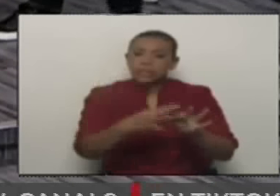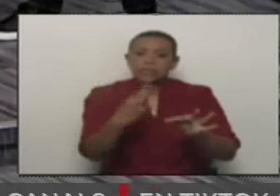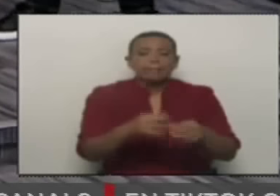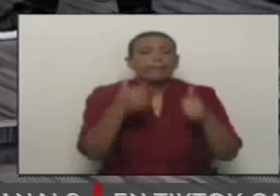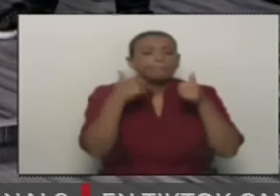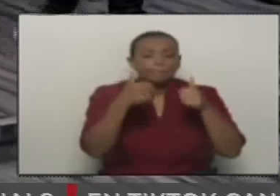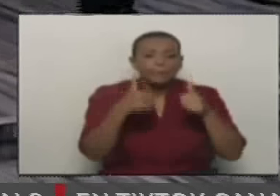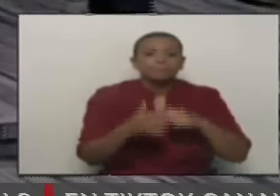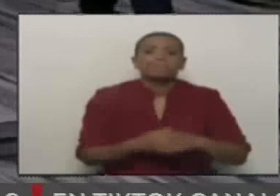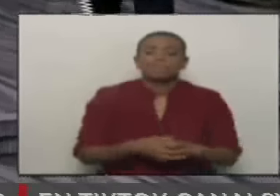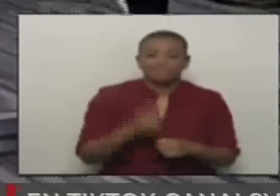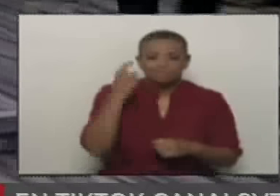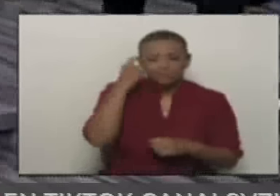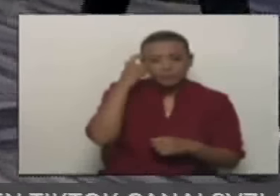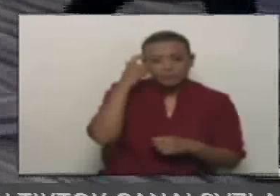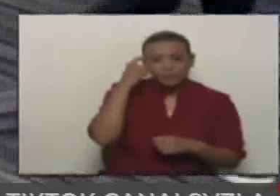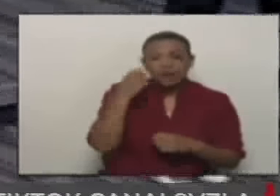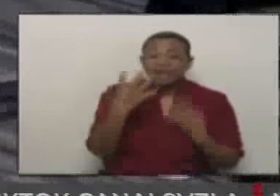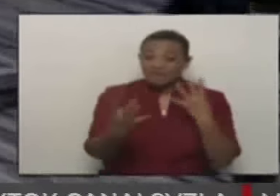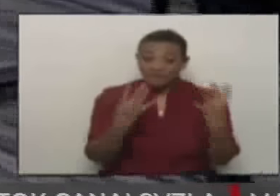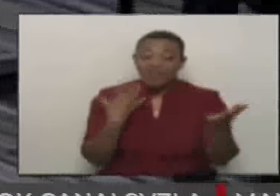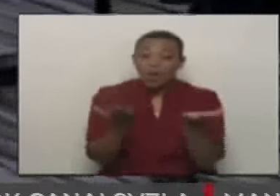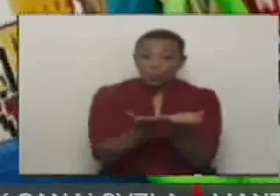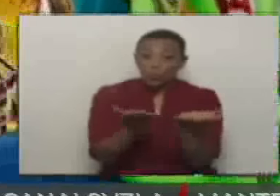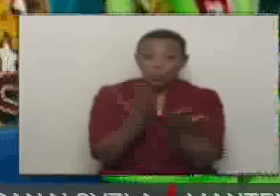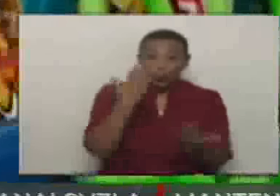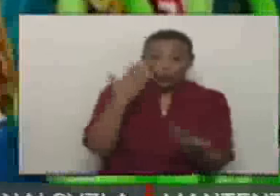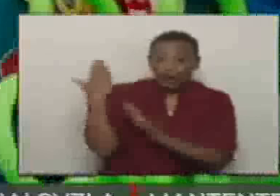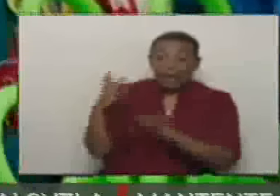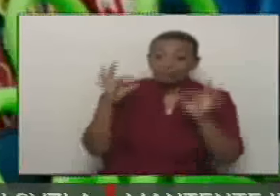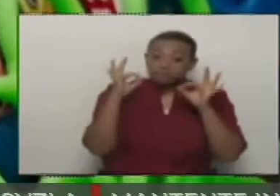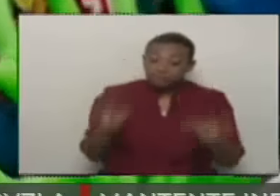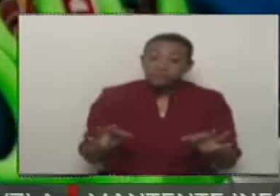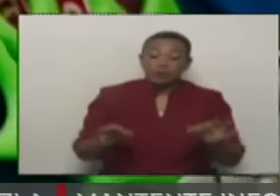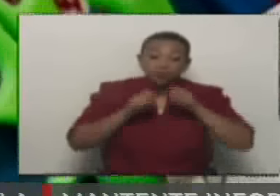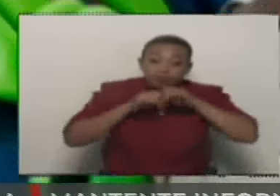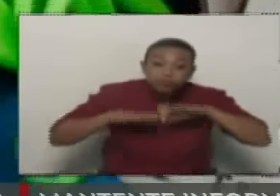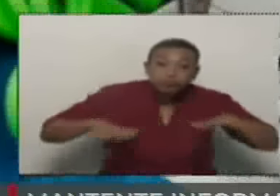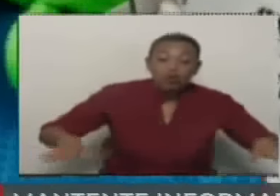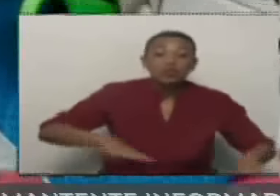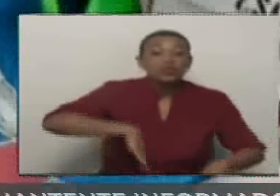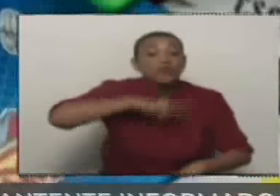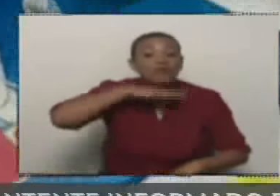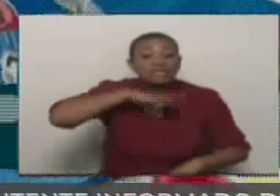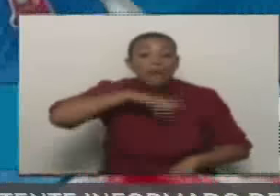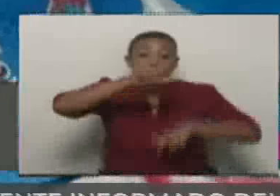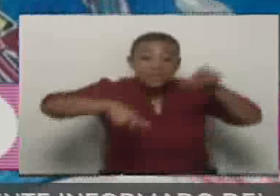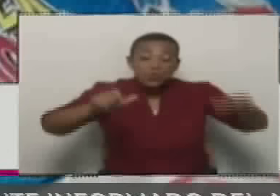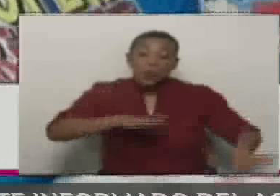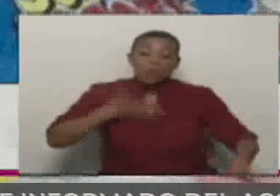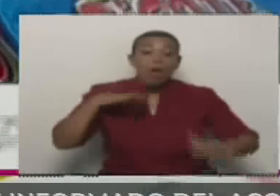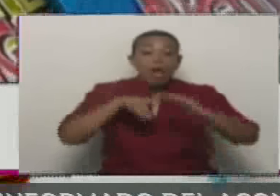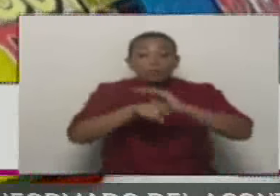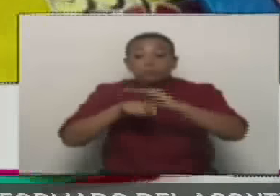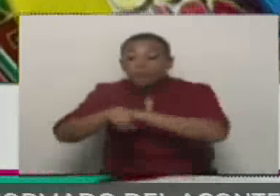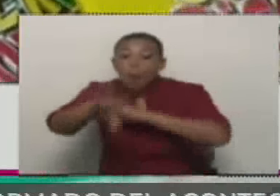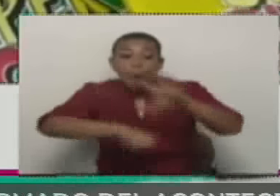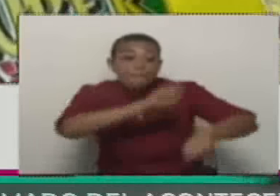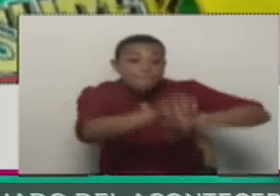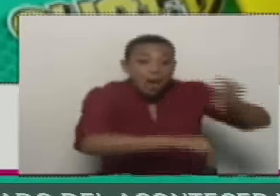en todo el país. Vamos a sentarnos entonces. Esas ferias escolares tienen que difundirse bastante para que la gente tenga acceso a productos de